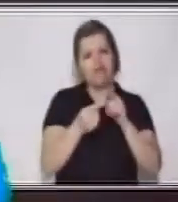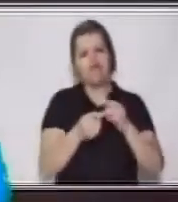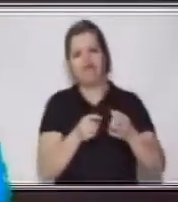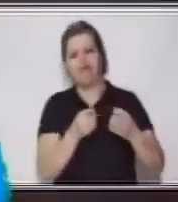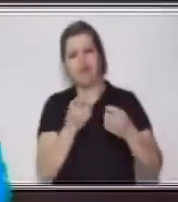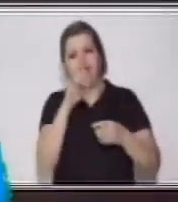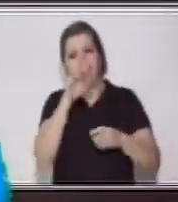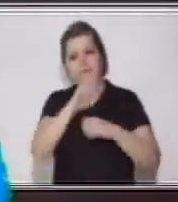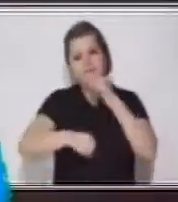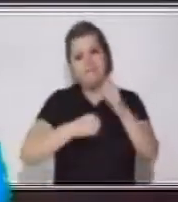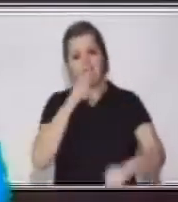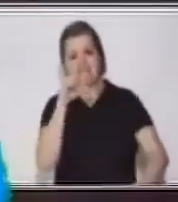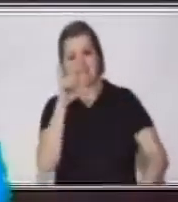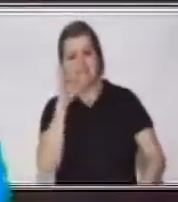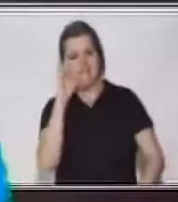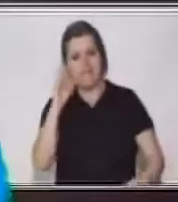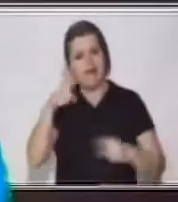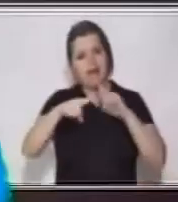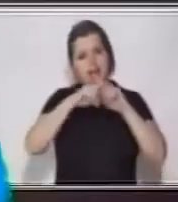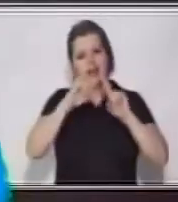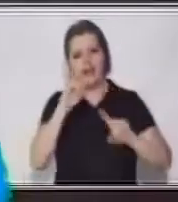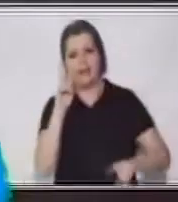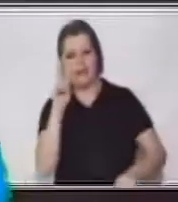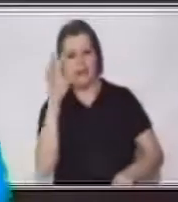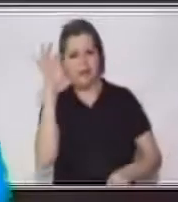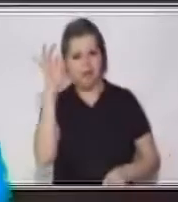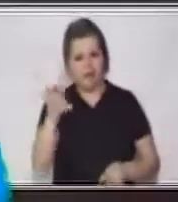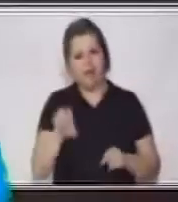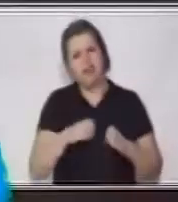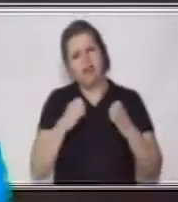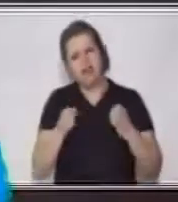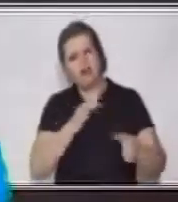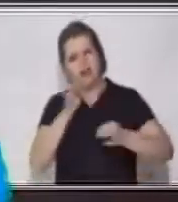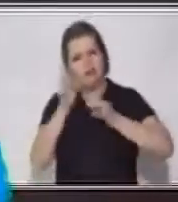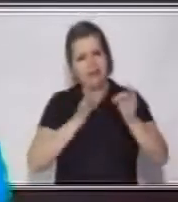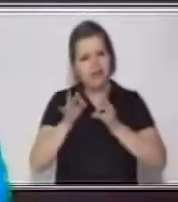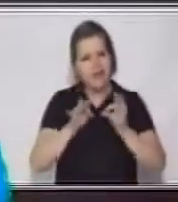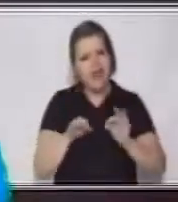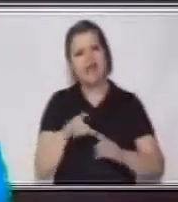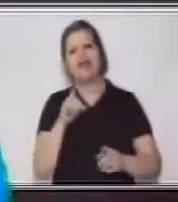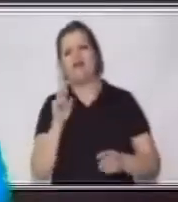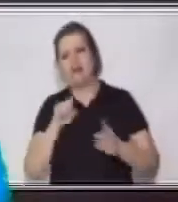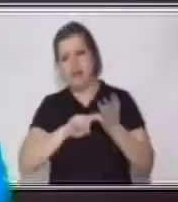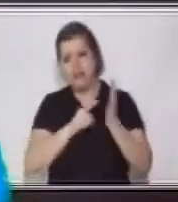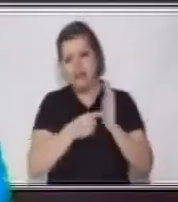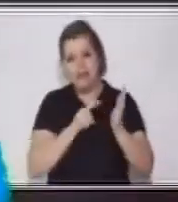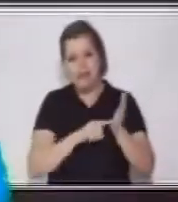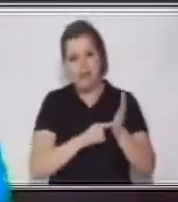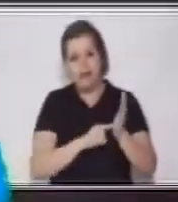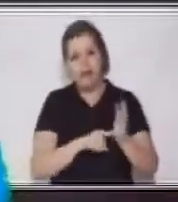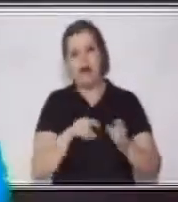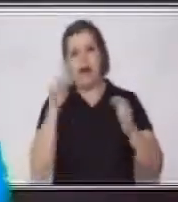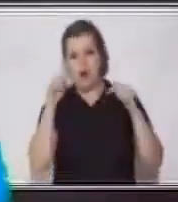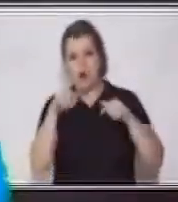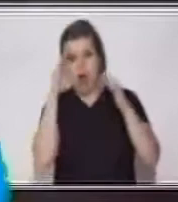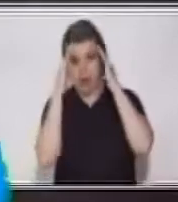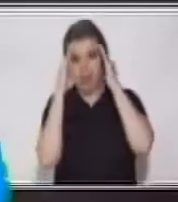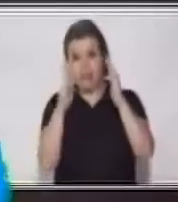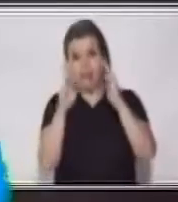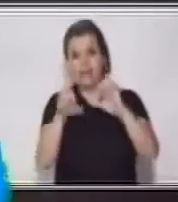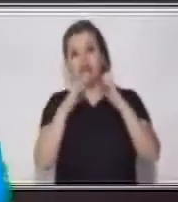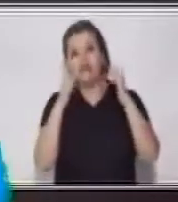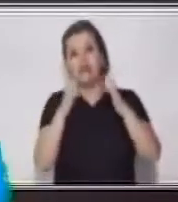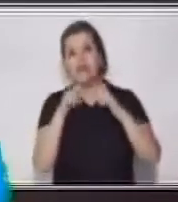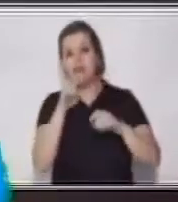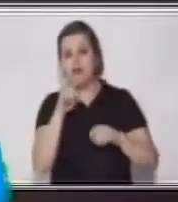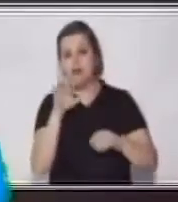ser de cuál? ¿Y qué nos vamos a poder explicar de un morfema derivativo y un morfema flexivo? Si gustan,